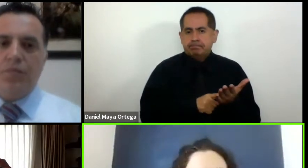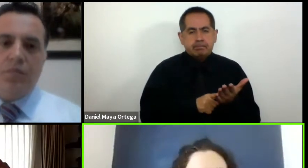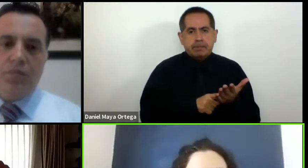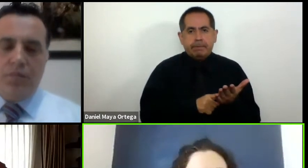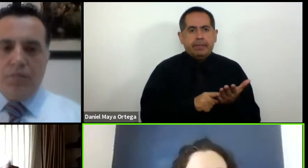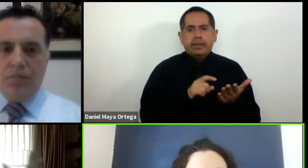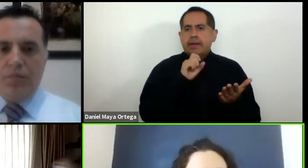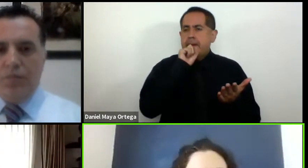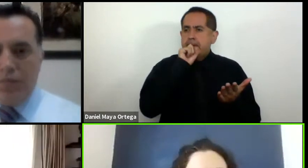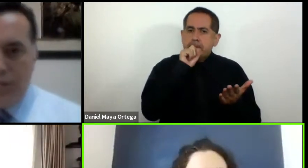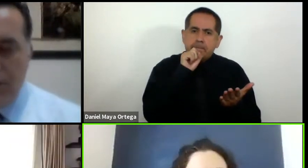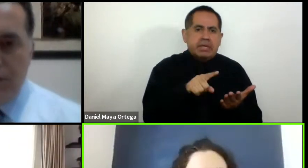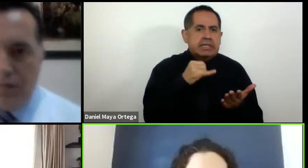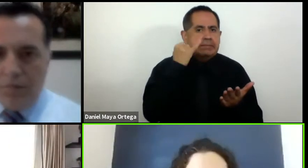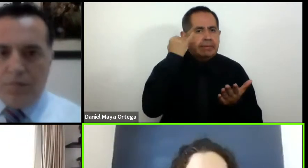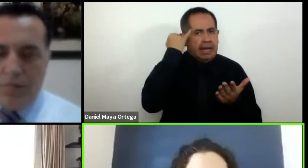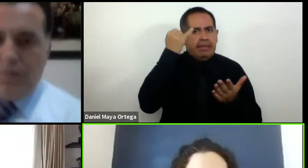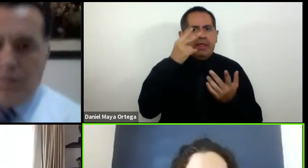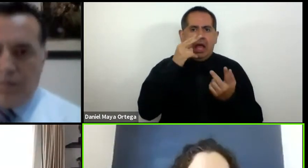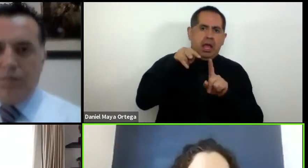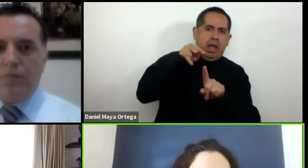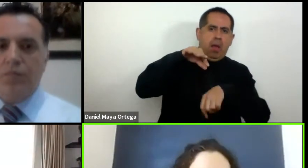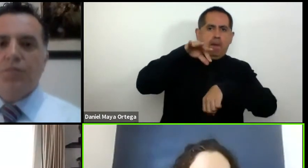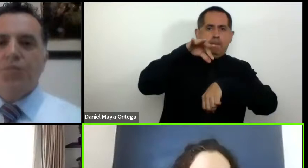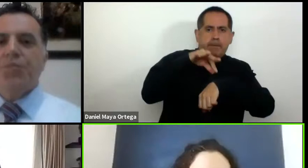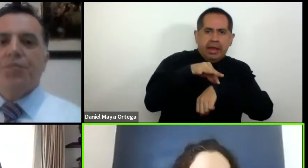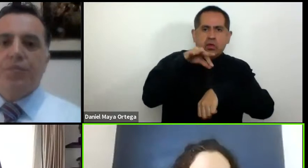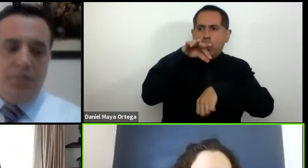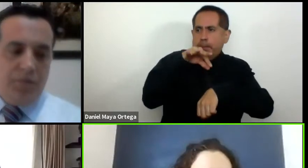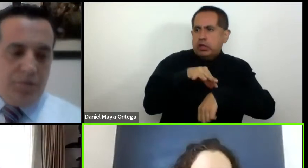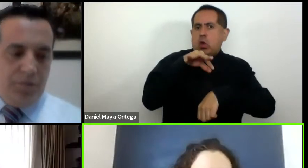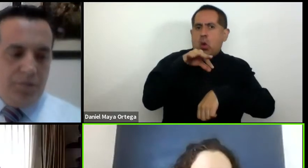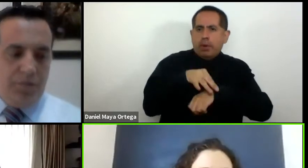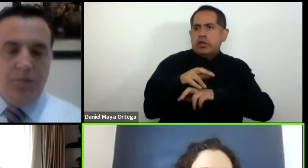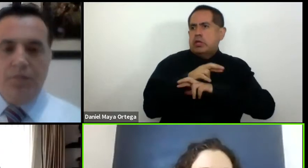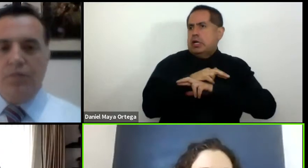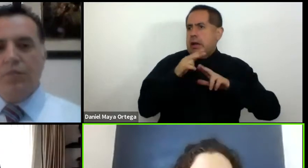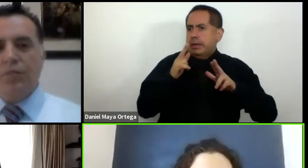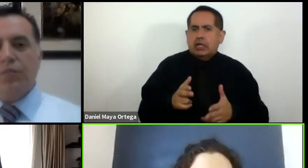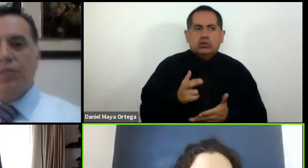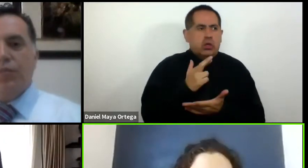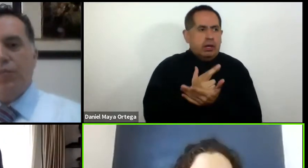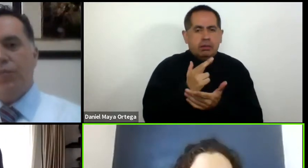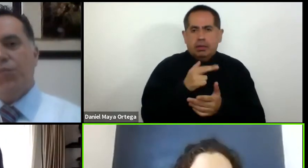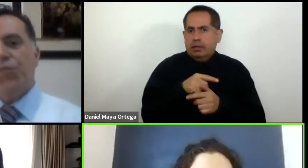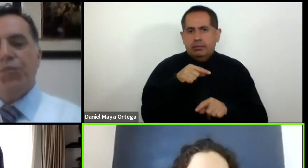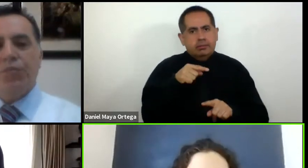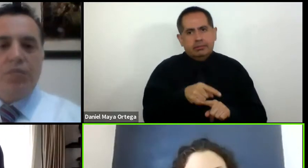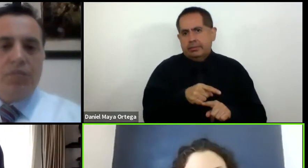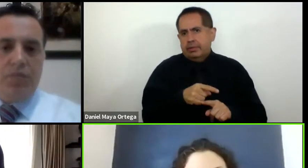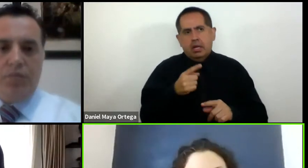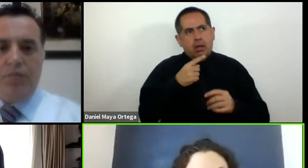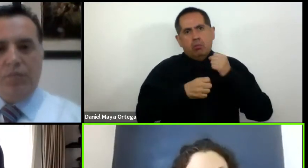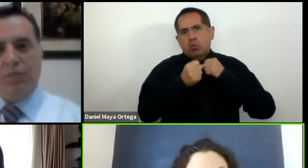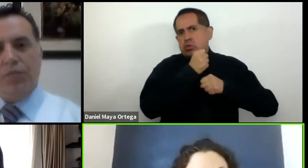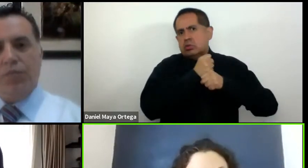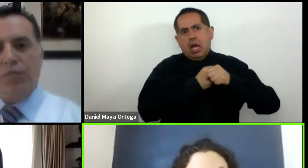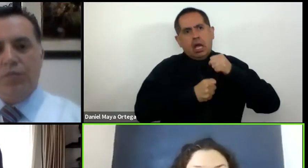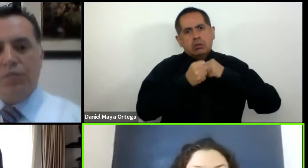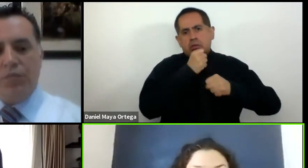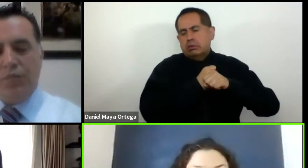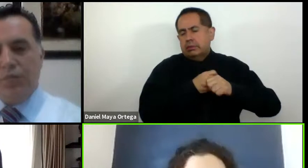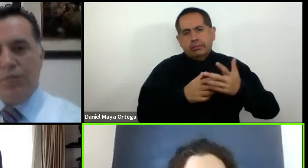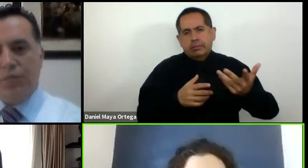mismo paradigma médico rehabilitador que ha pervivido nuestra sociedad, es decir, es